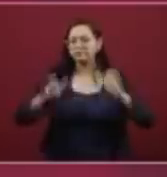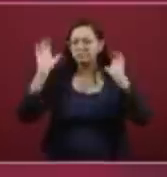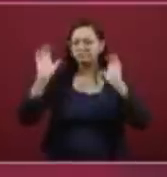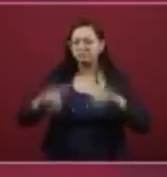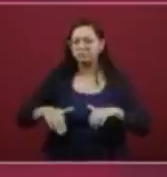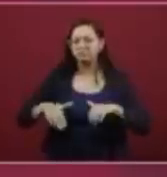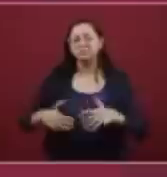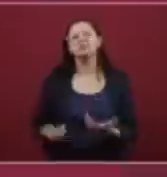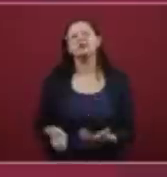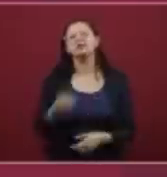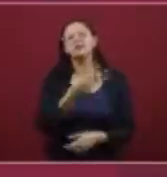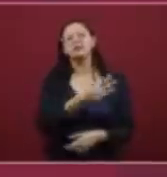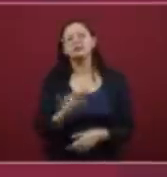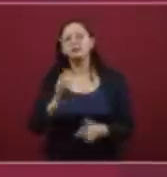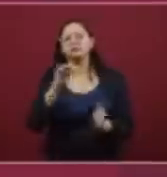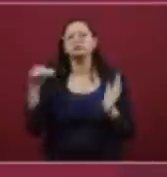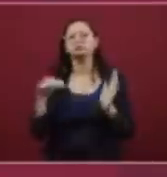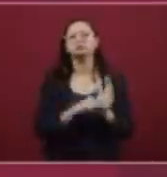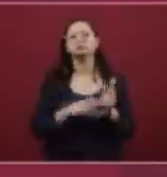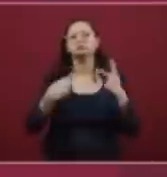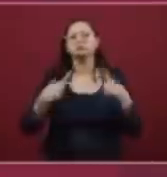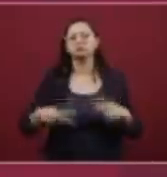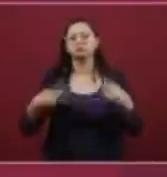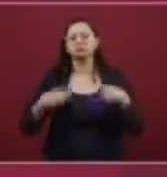van a significar 300,000 empleos.